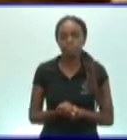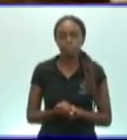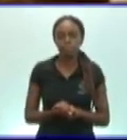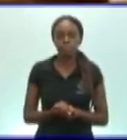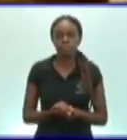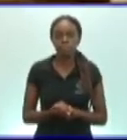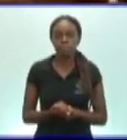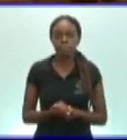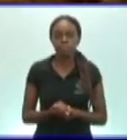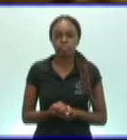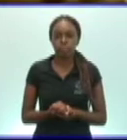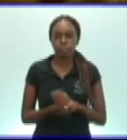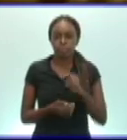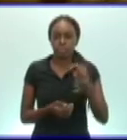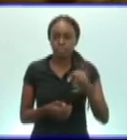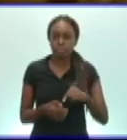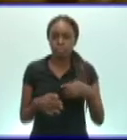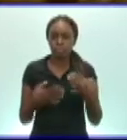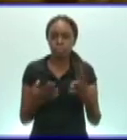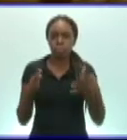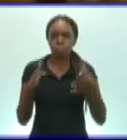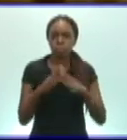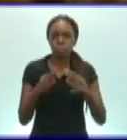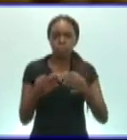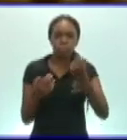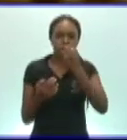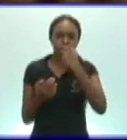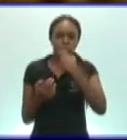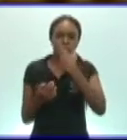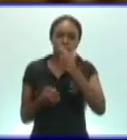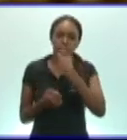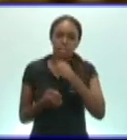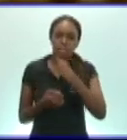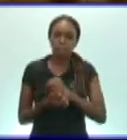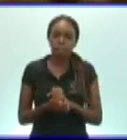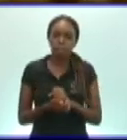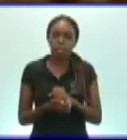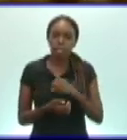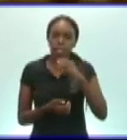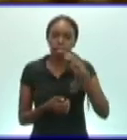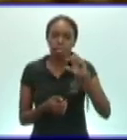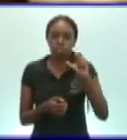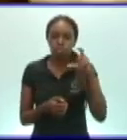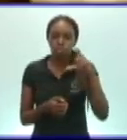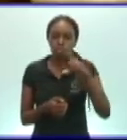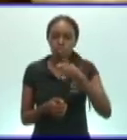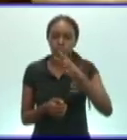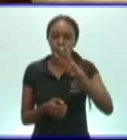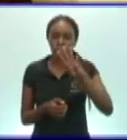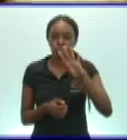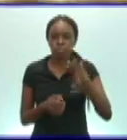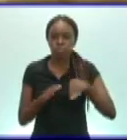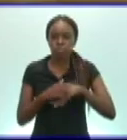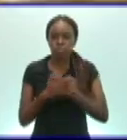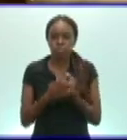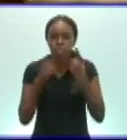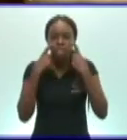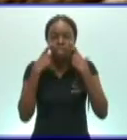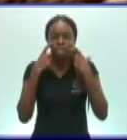En esta prefectura vive Carlos Manuel de Céspedes los últimos 34 días de su vida.